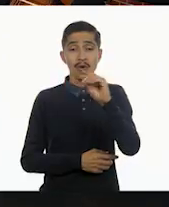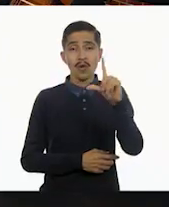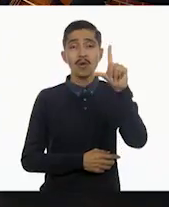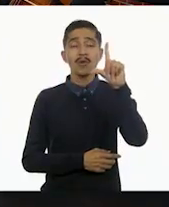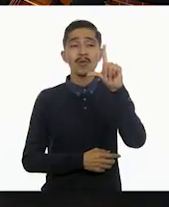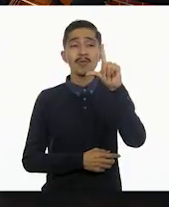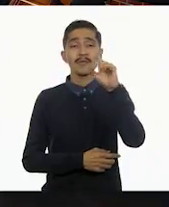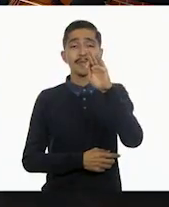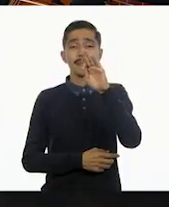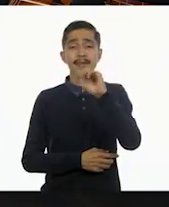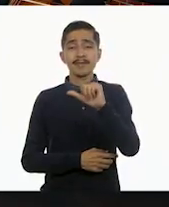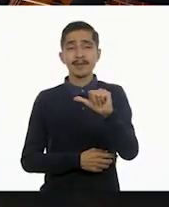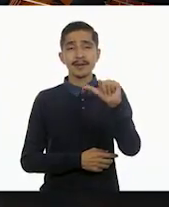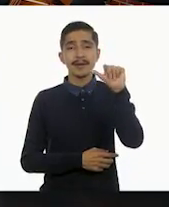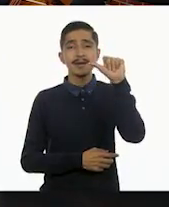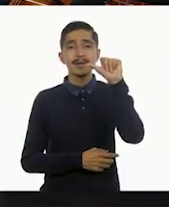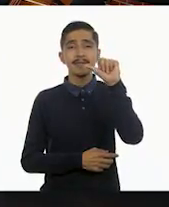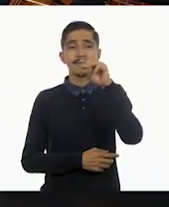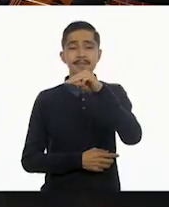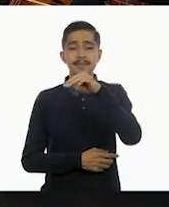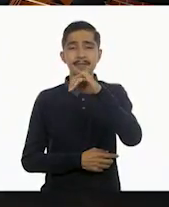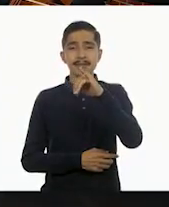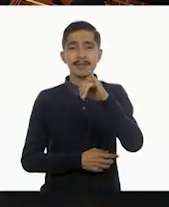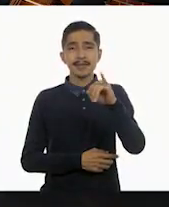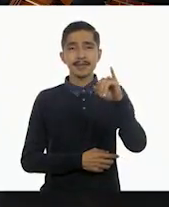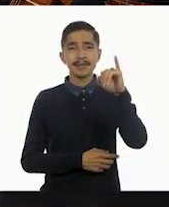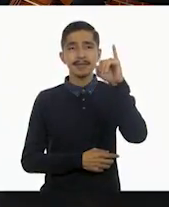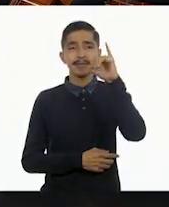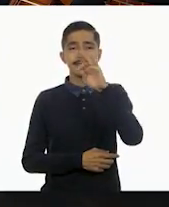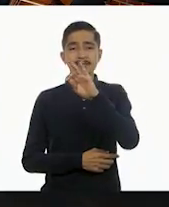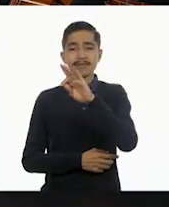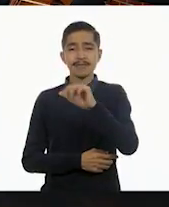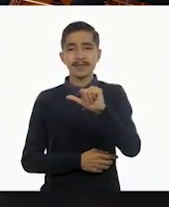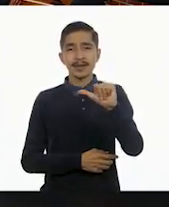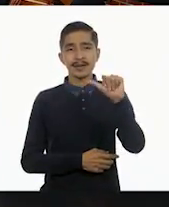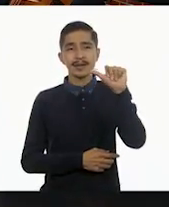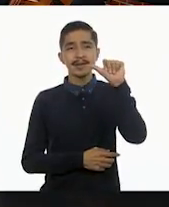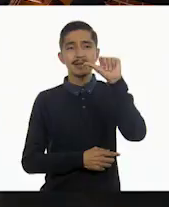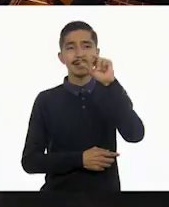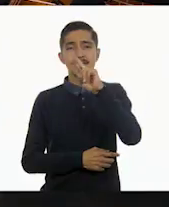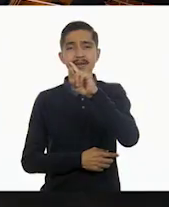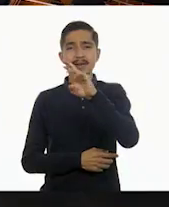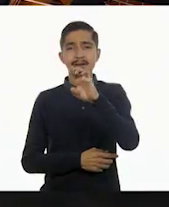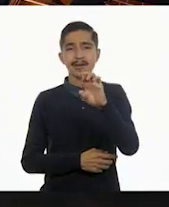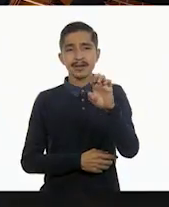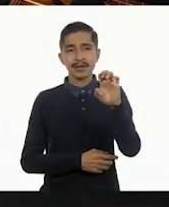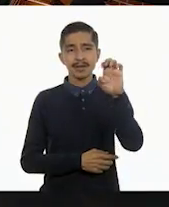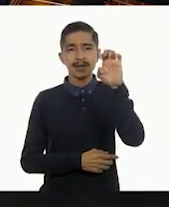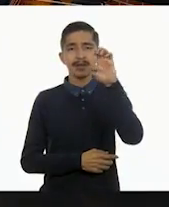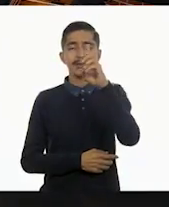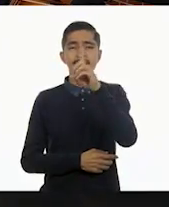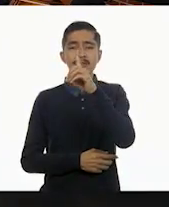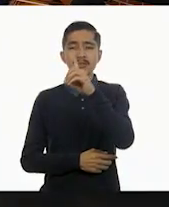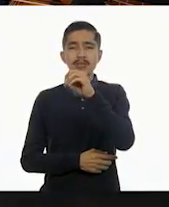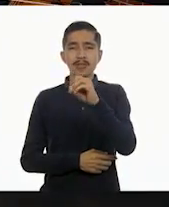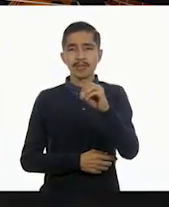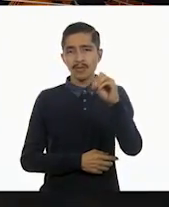sol, fa, mi, fa, re,